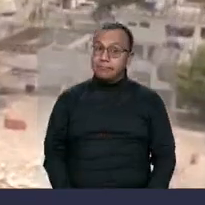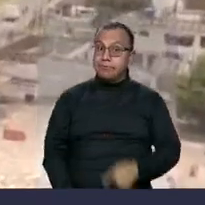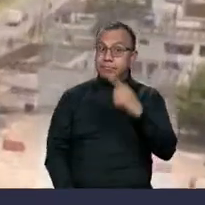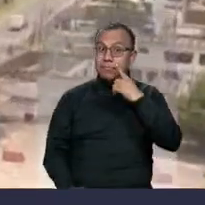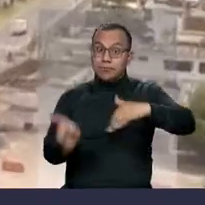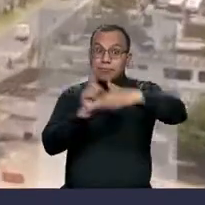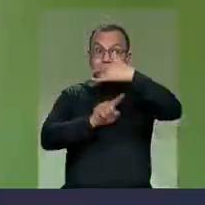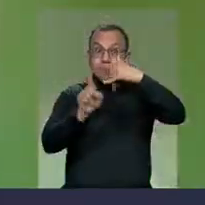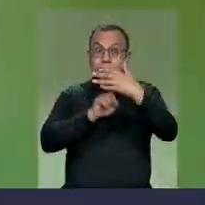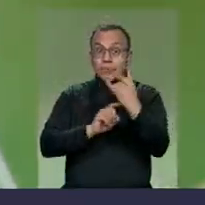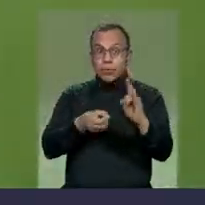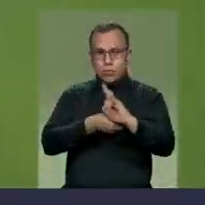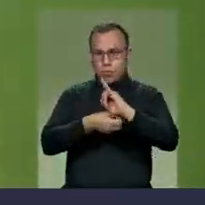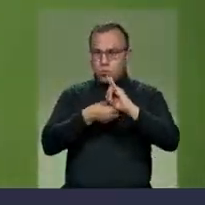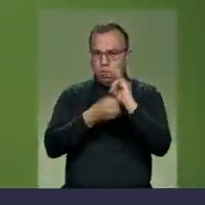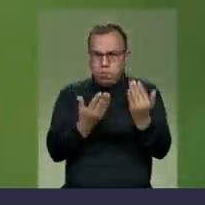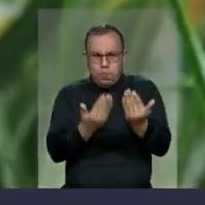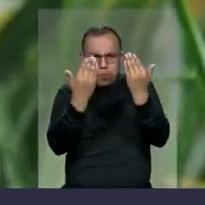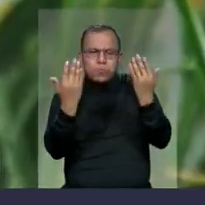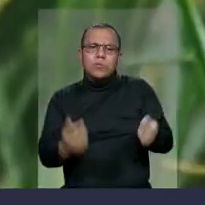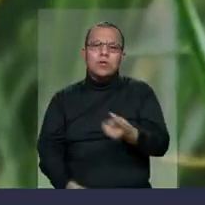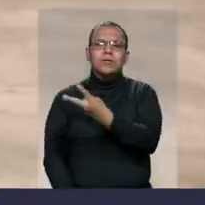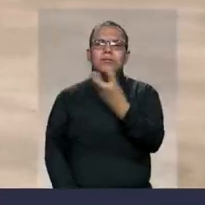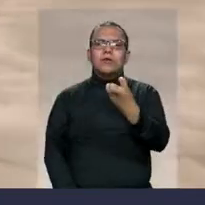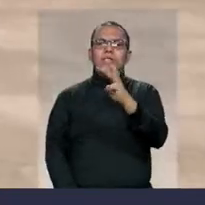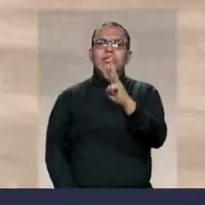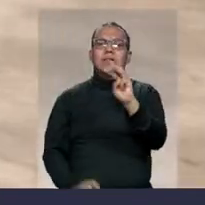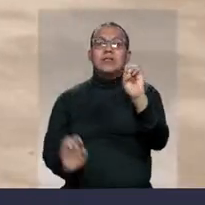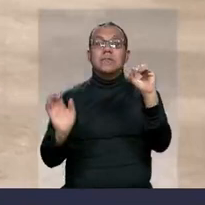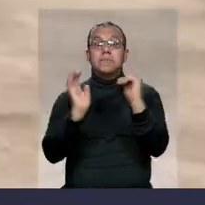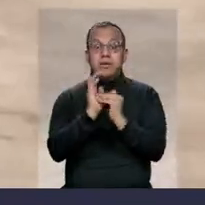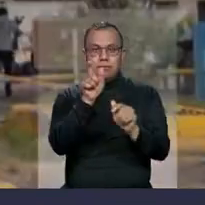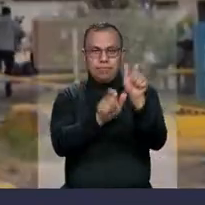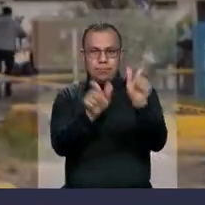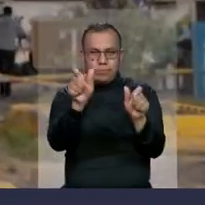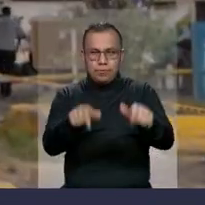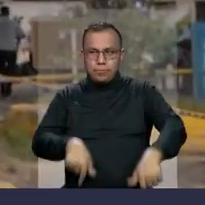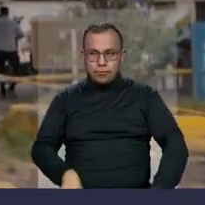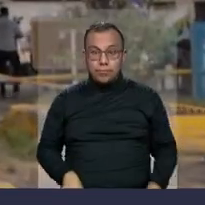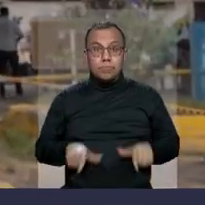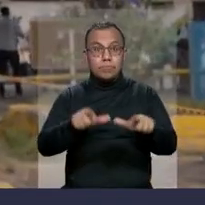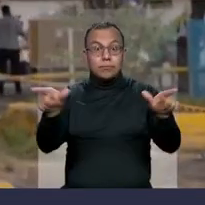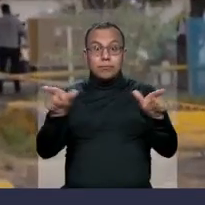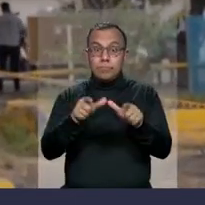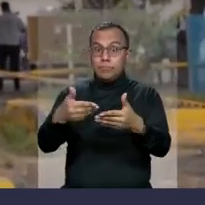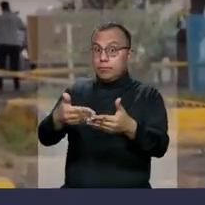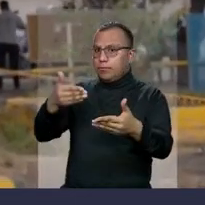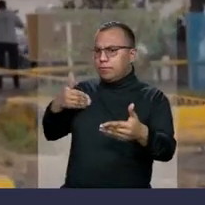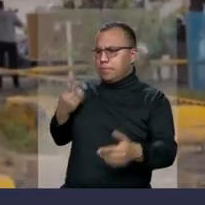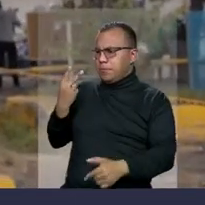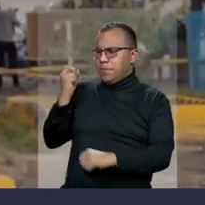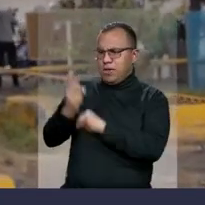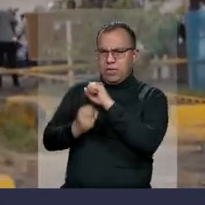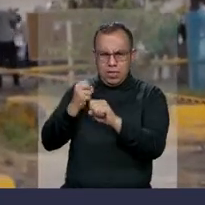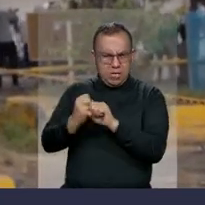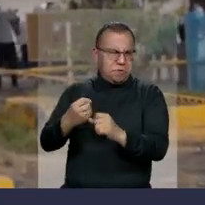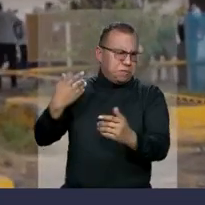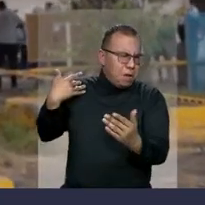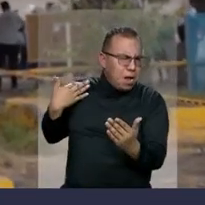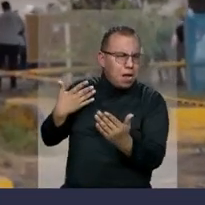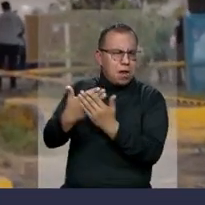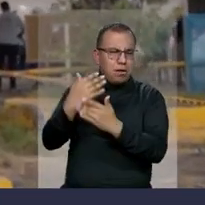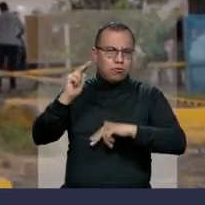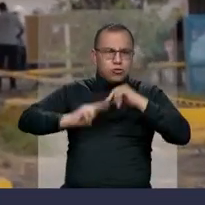escenario ecológico urbano beneficiará a más de 330.000 personas. En este lugar hace 20 años y durante mucho tiempo se